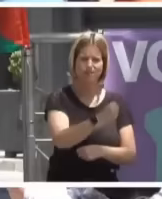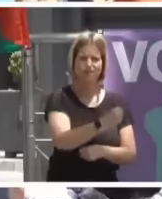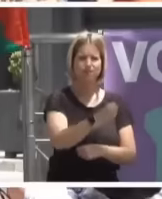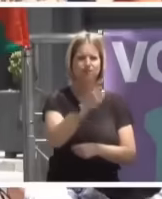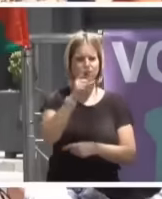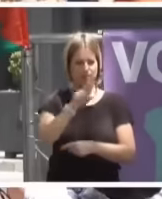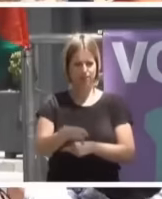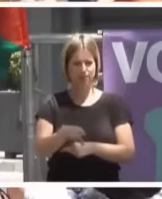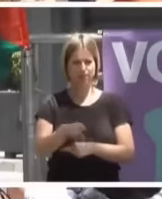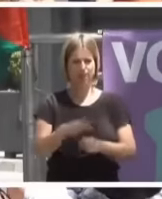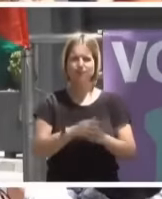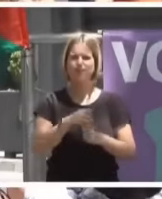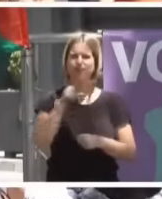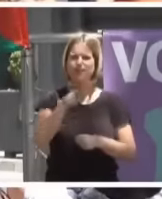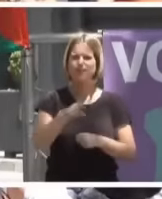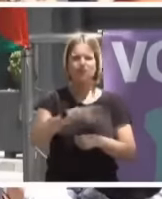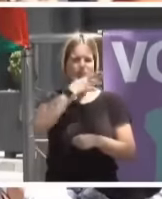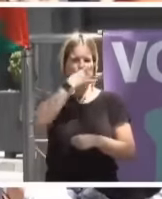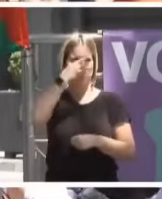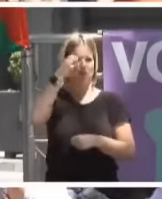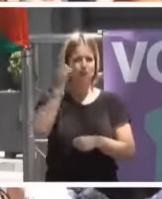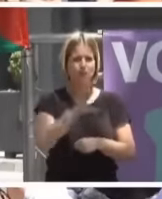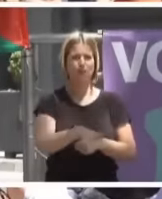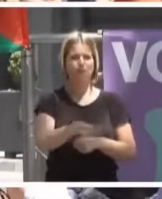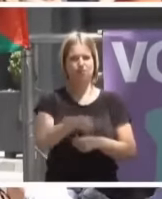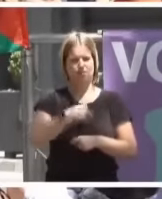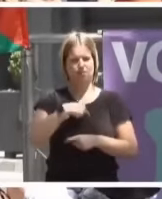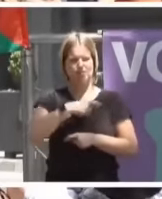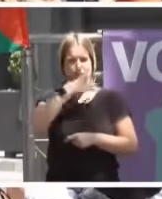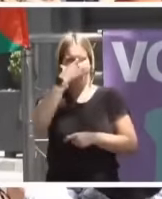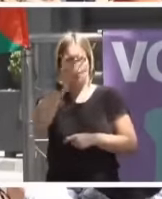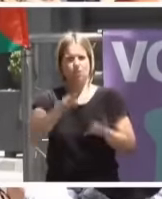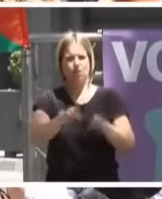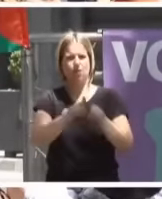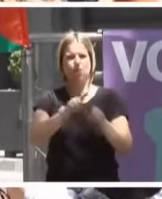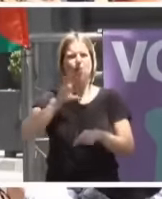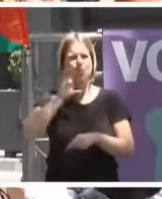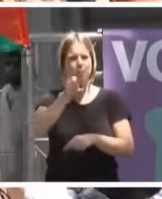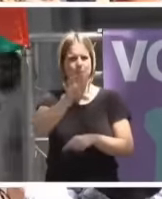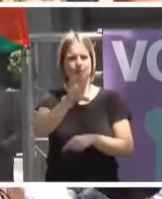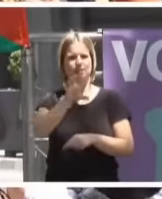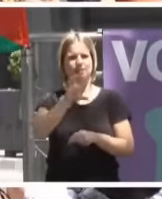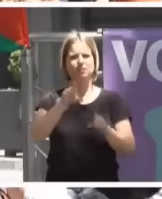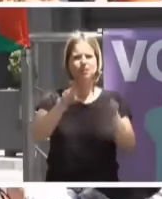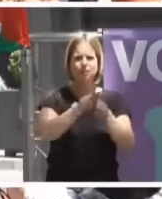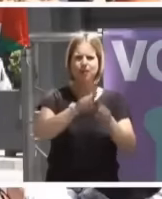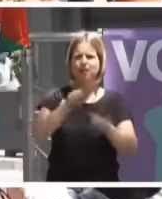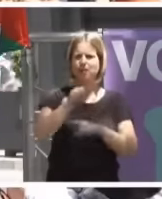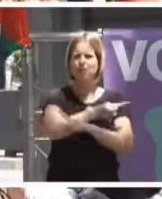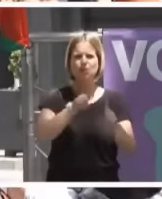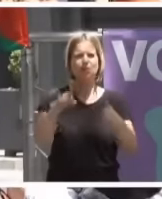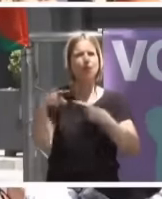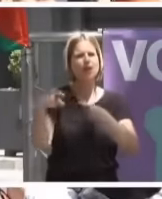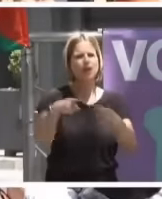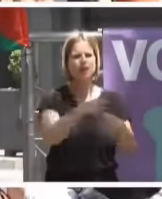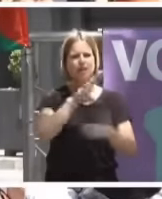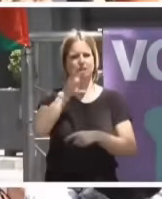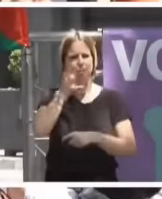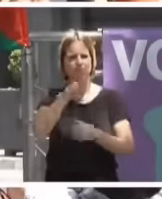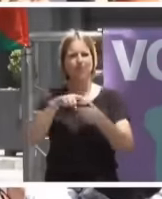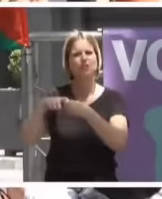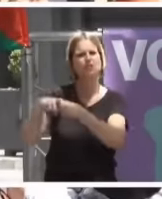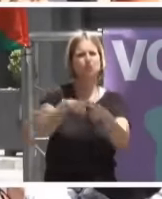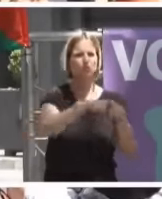de Netanyahu. Es una vergüenza, nos avergüenza como país, el país del no a la guerra, el país que ha sido